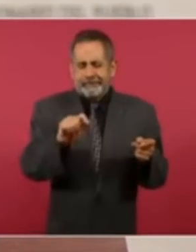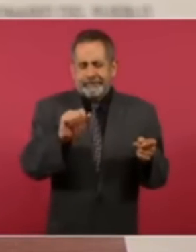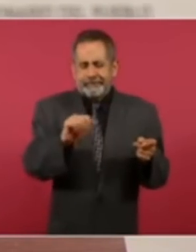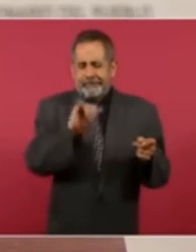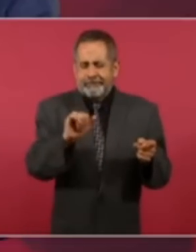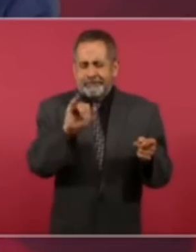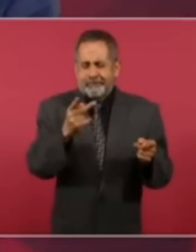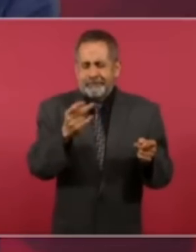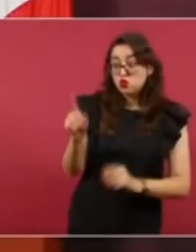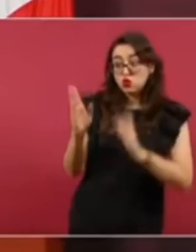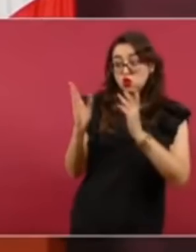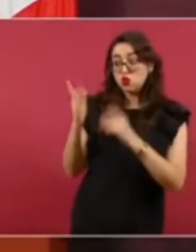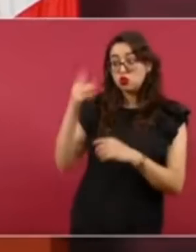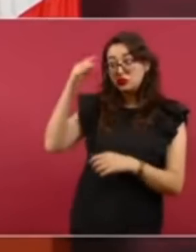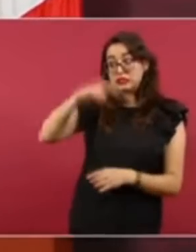Tayikistán.